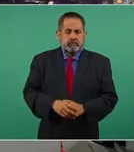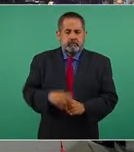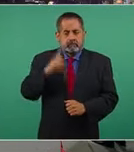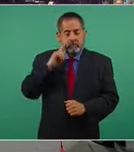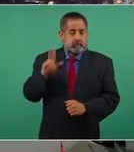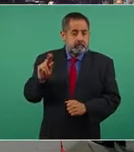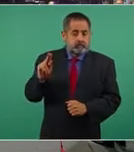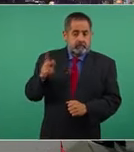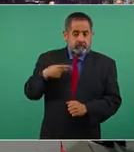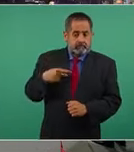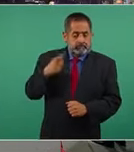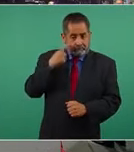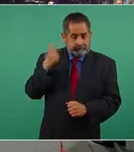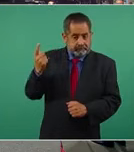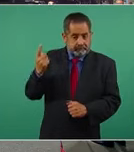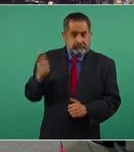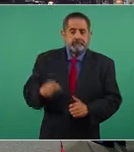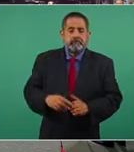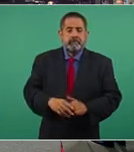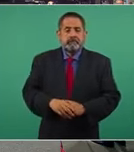80.